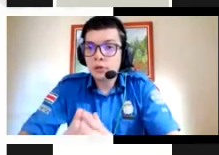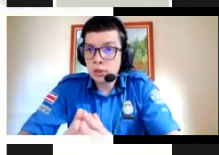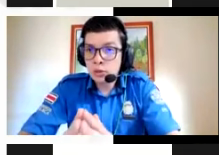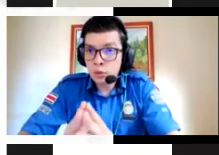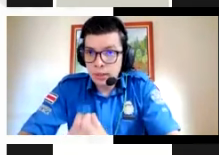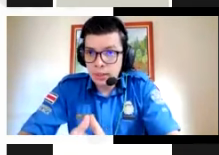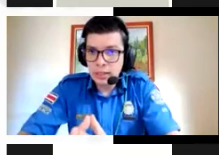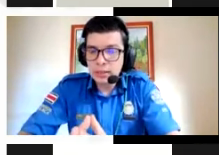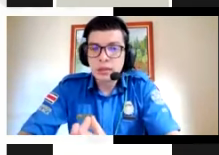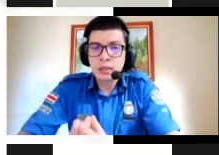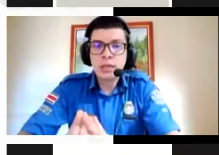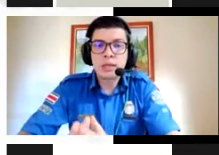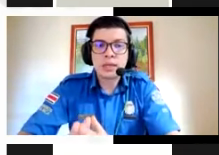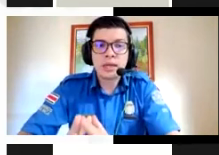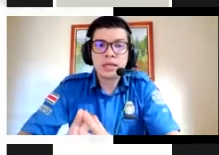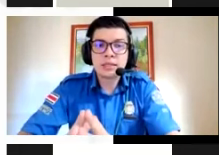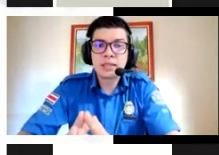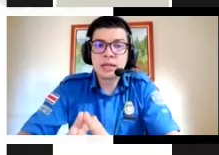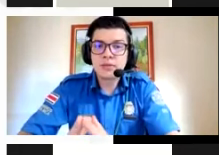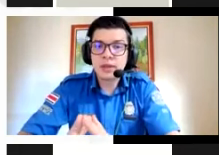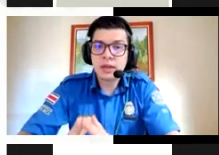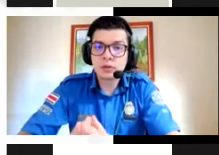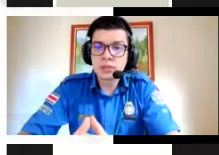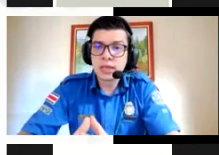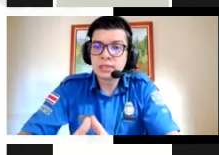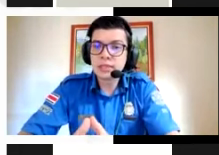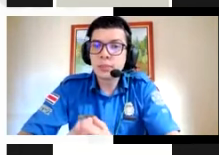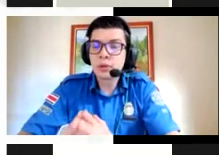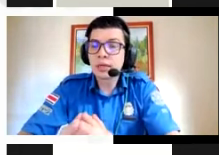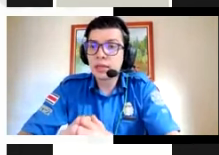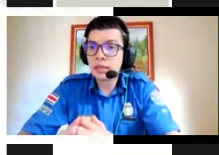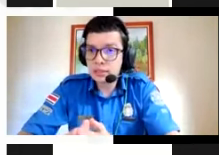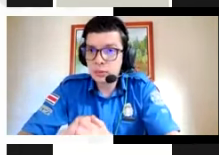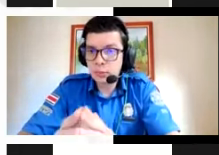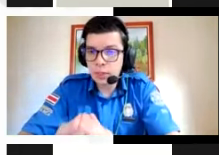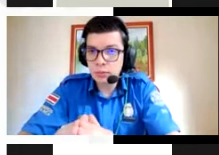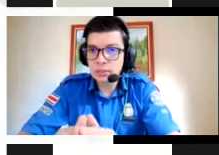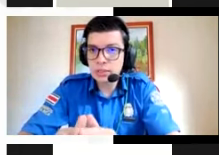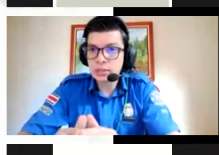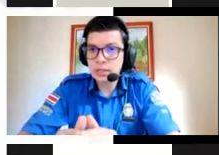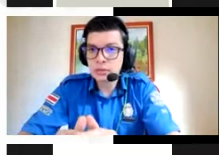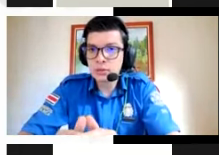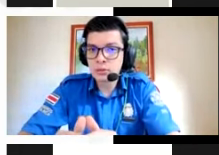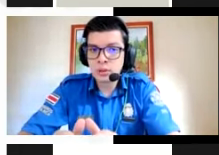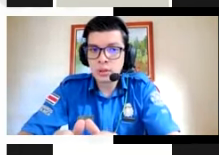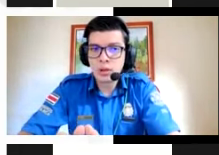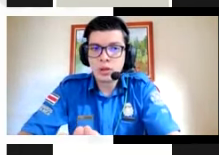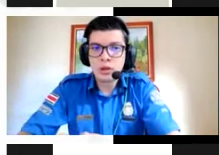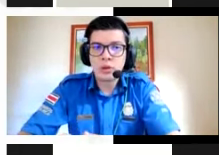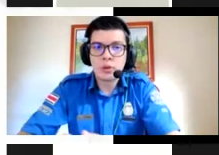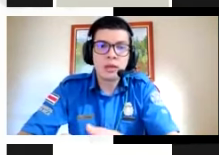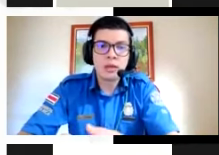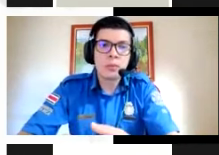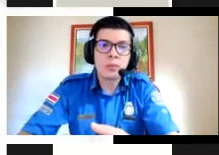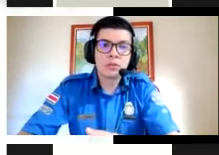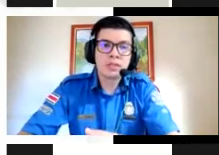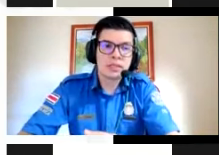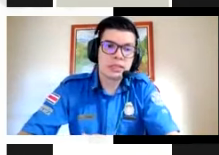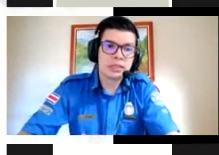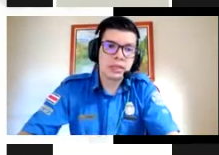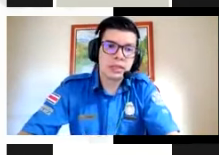El uso de tubería y materiales certificados es importantísimo para nuestra instalación. ¿Ok?